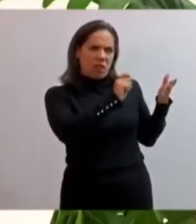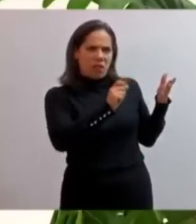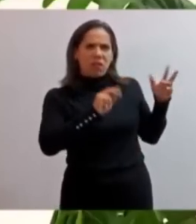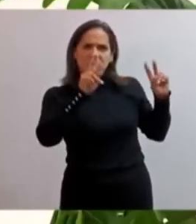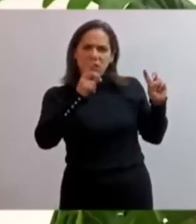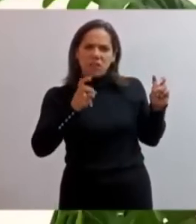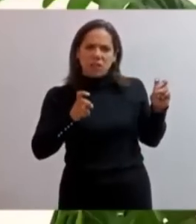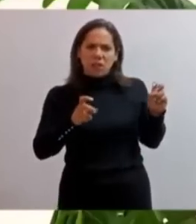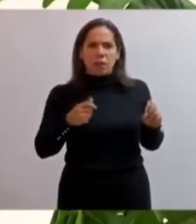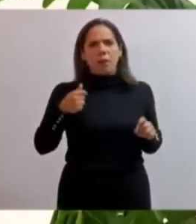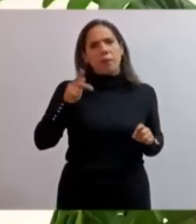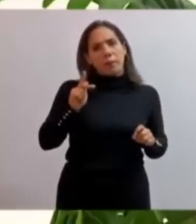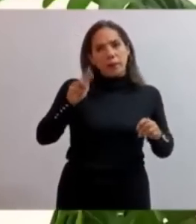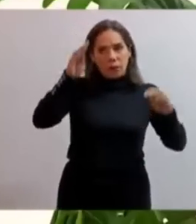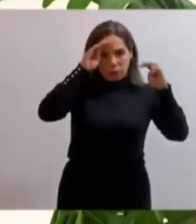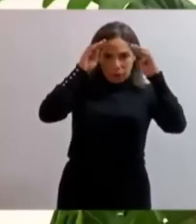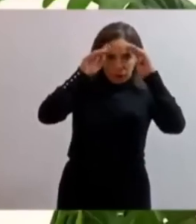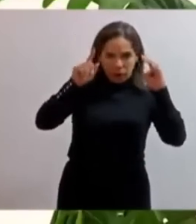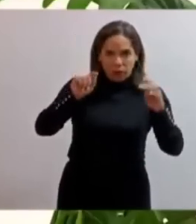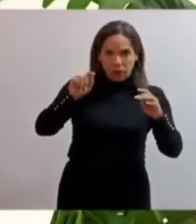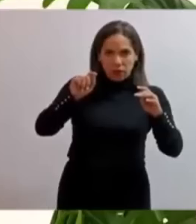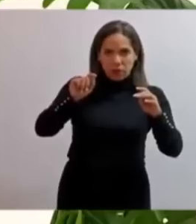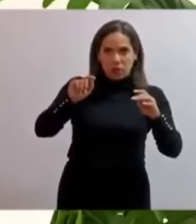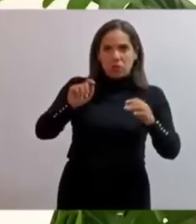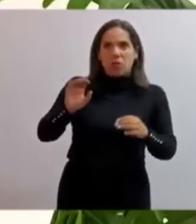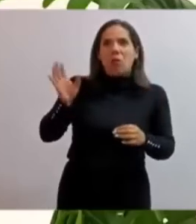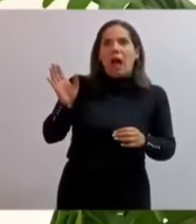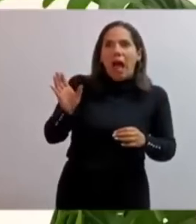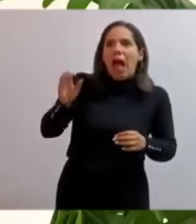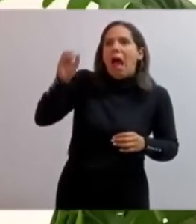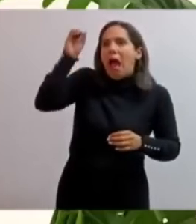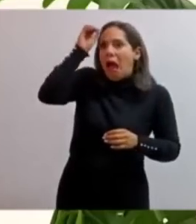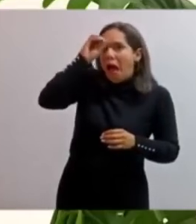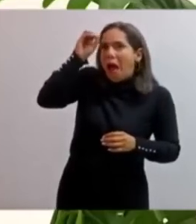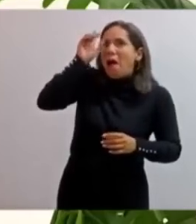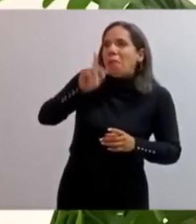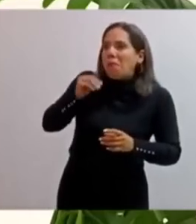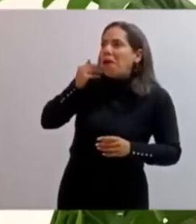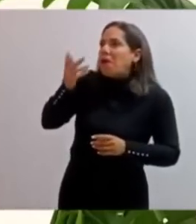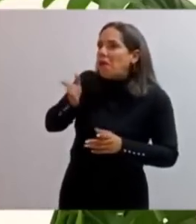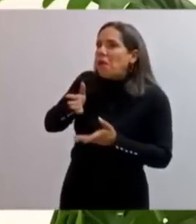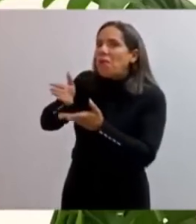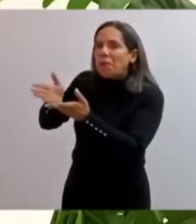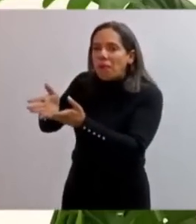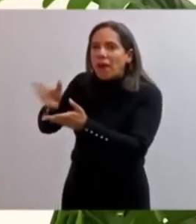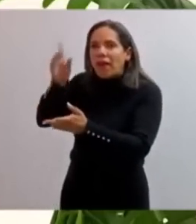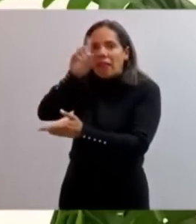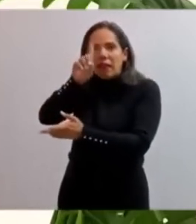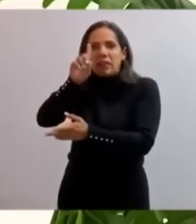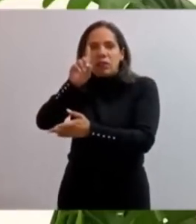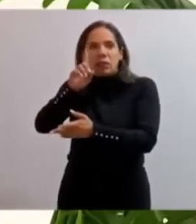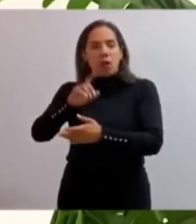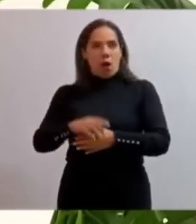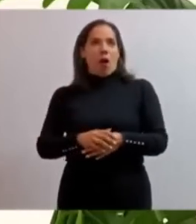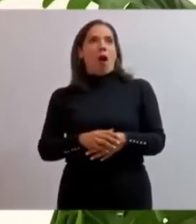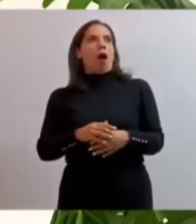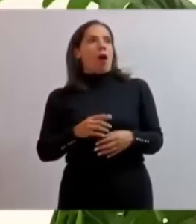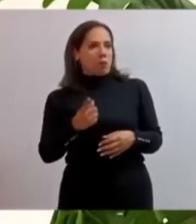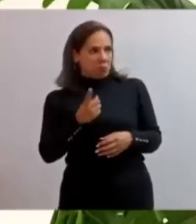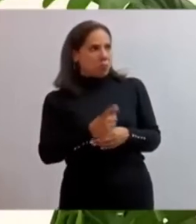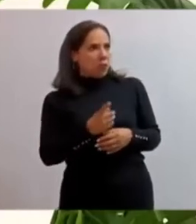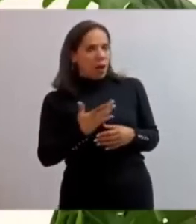tema y pienso que si hicieras esto te ayudaría muchísimo. O sea, era mi primer